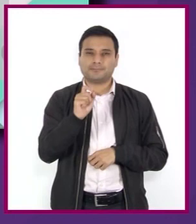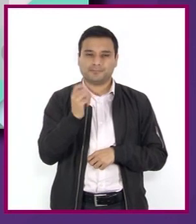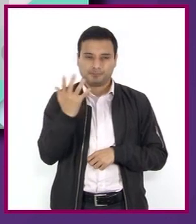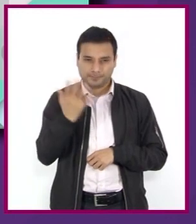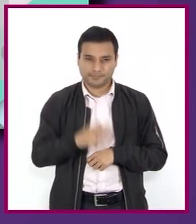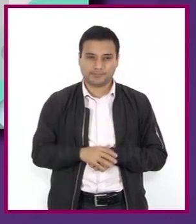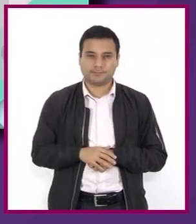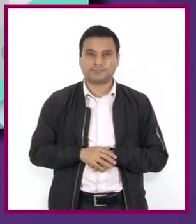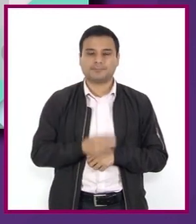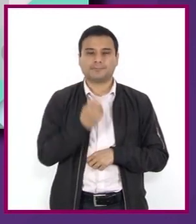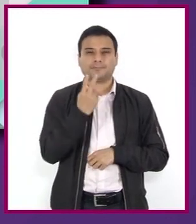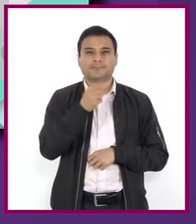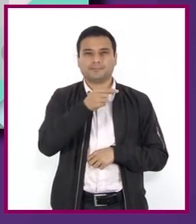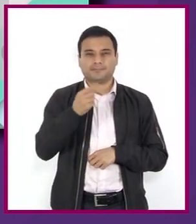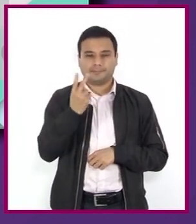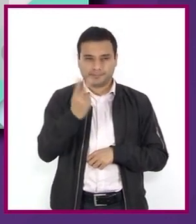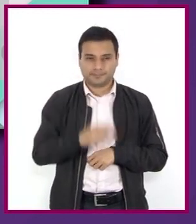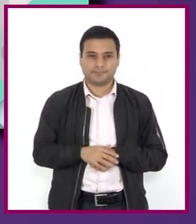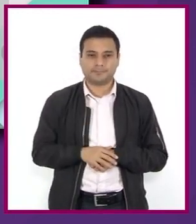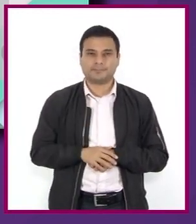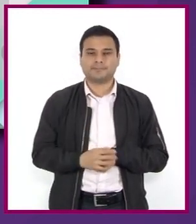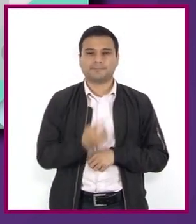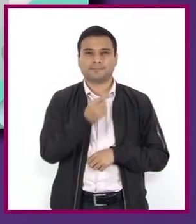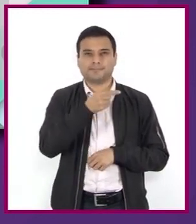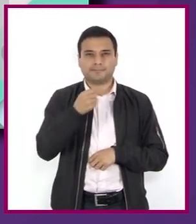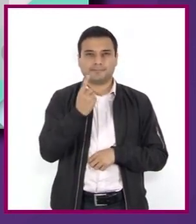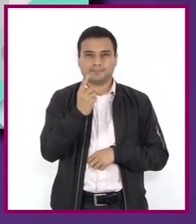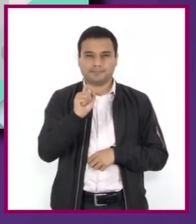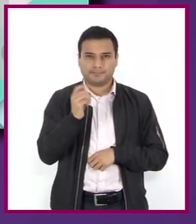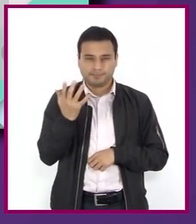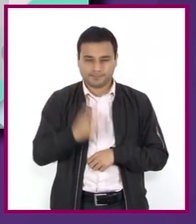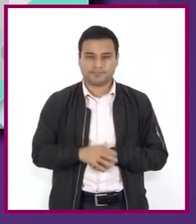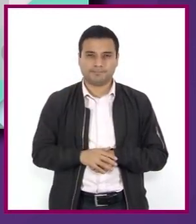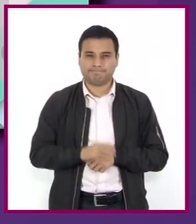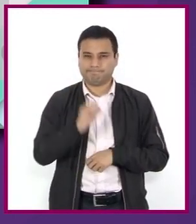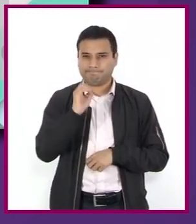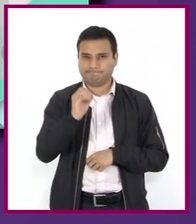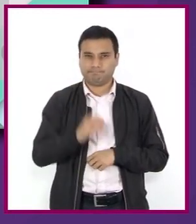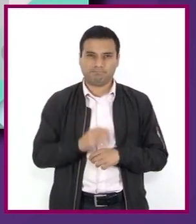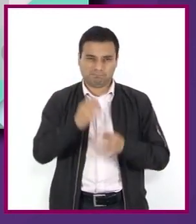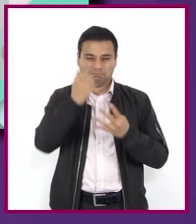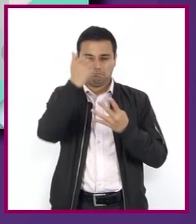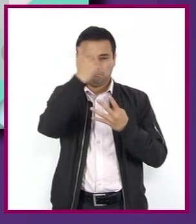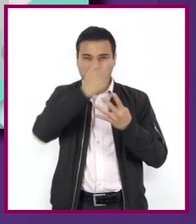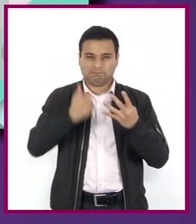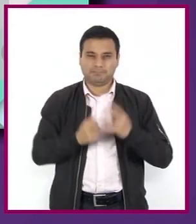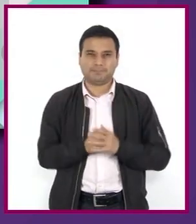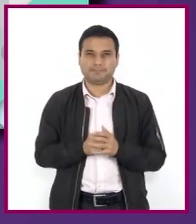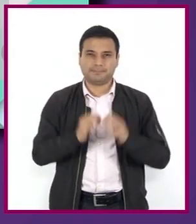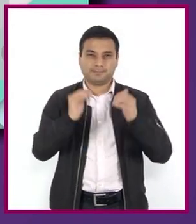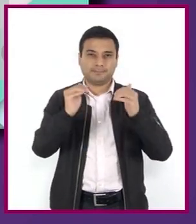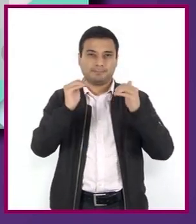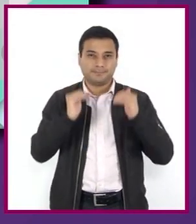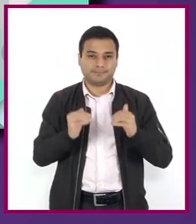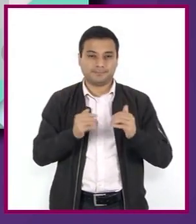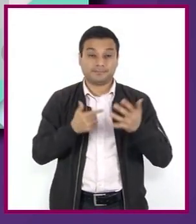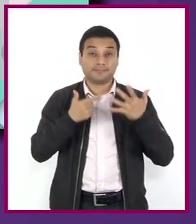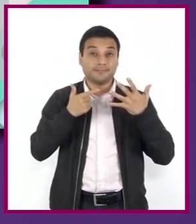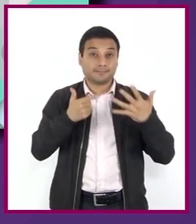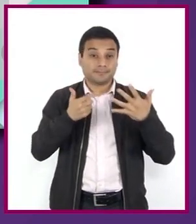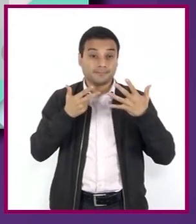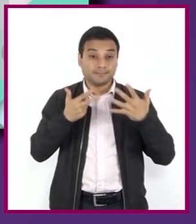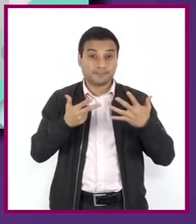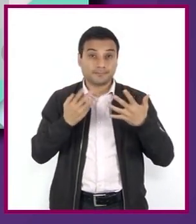negativo, 2 negativo, 1.5 negativo y 0 respectivamente. En 7, 8,